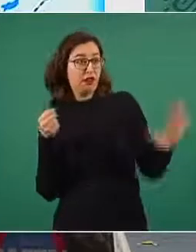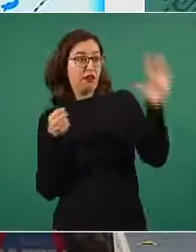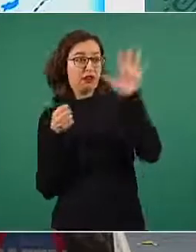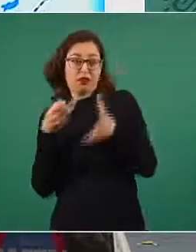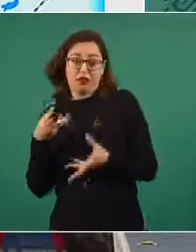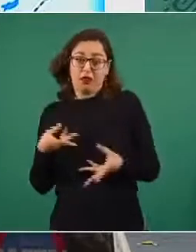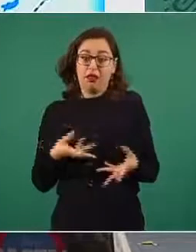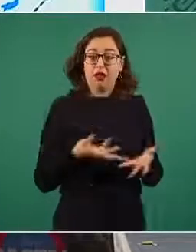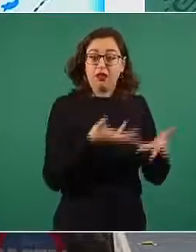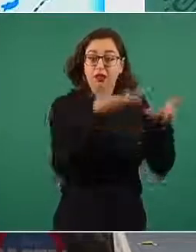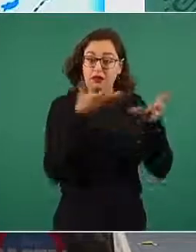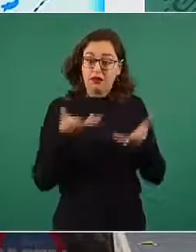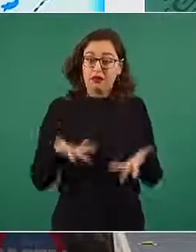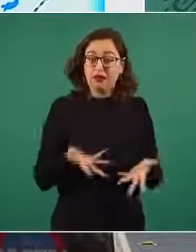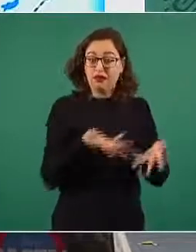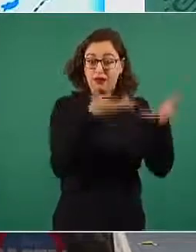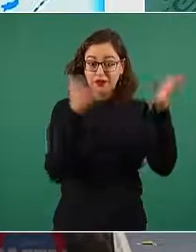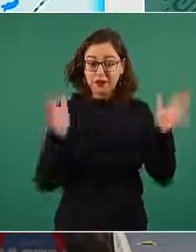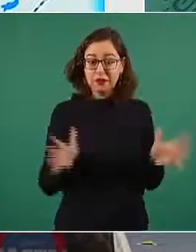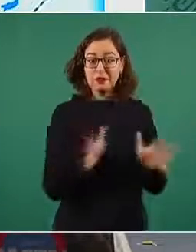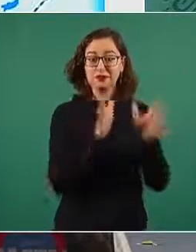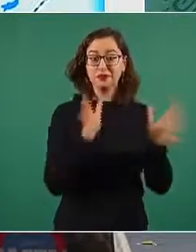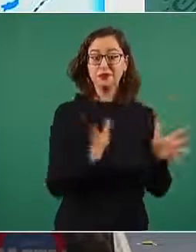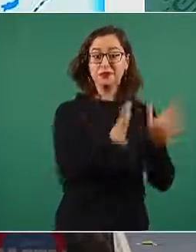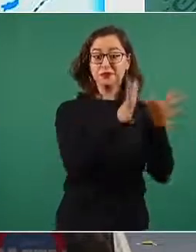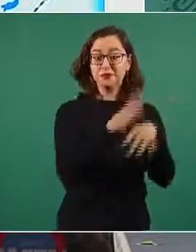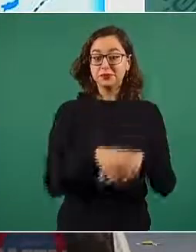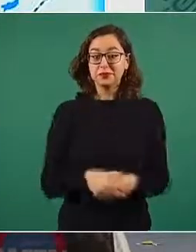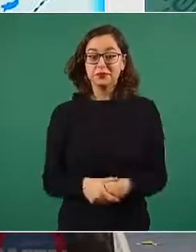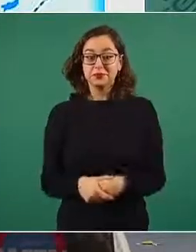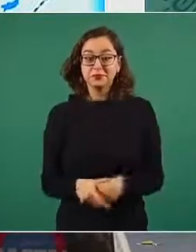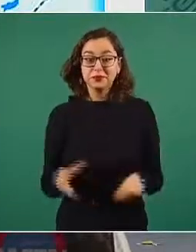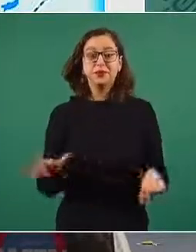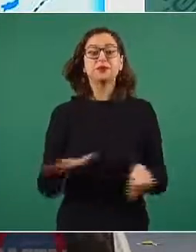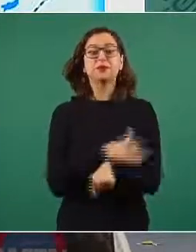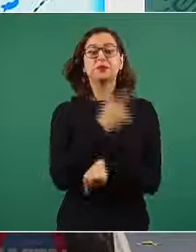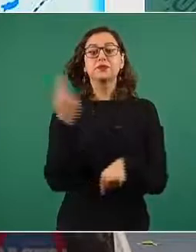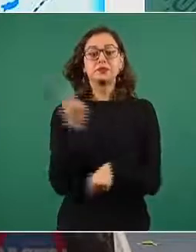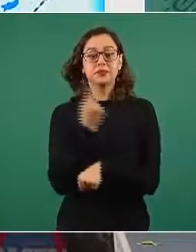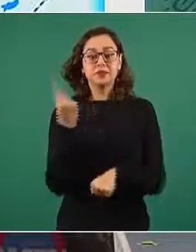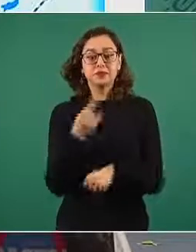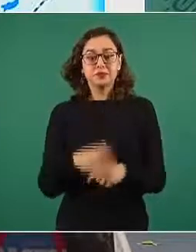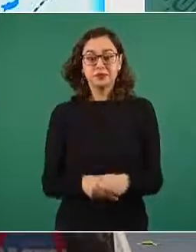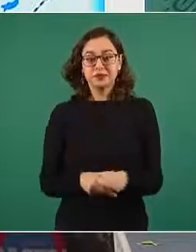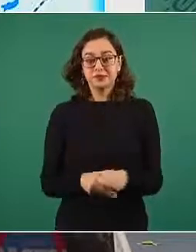se produce el 95% del petróleo